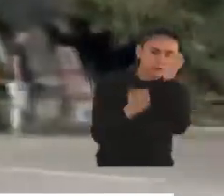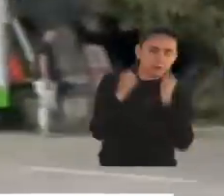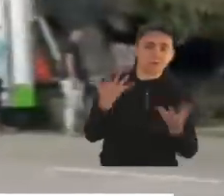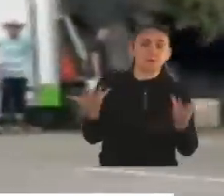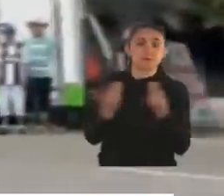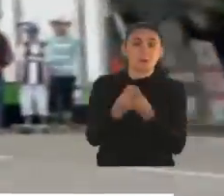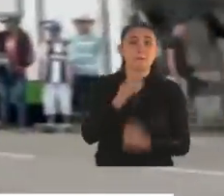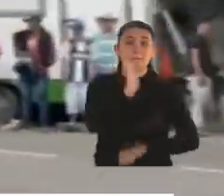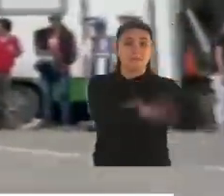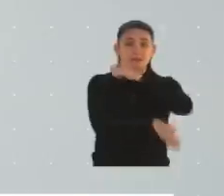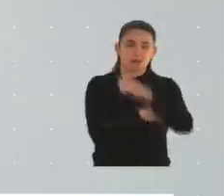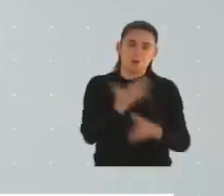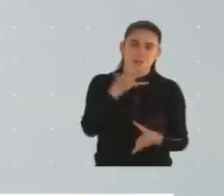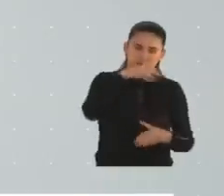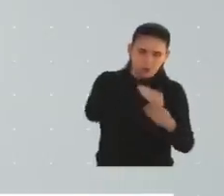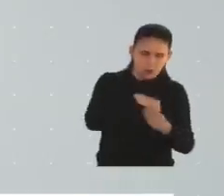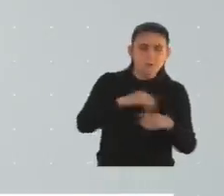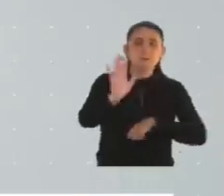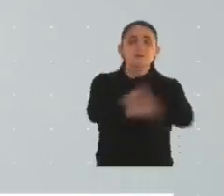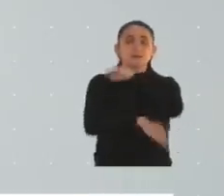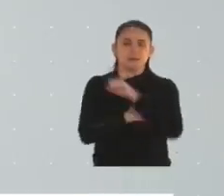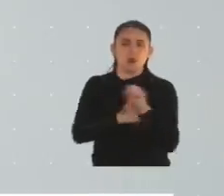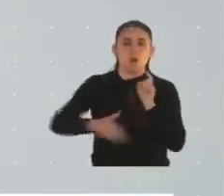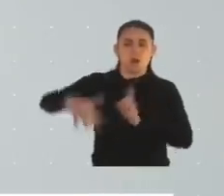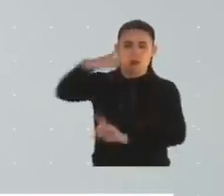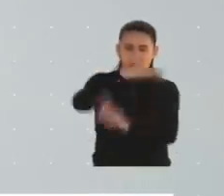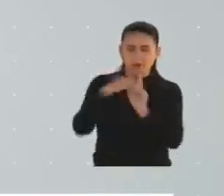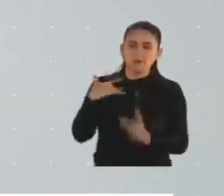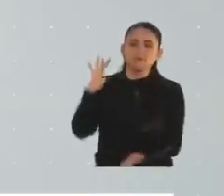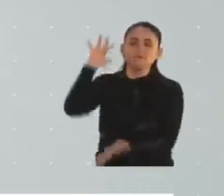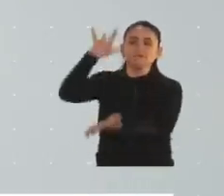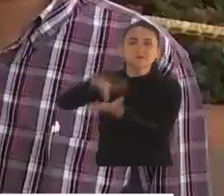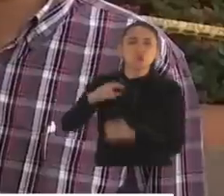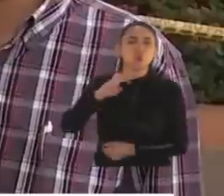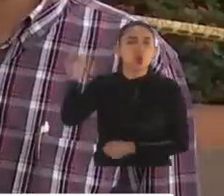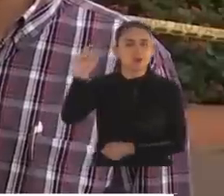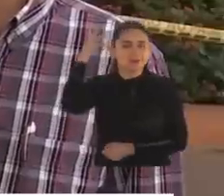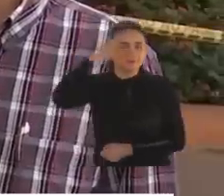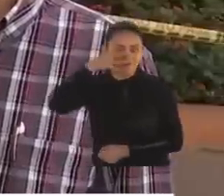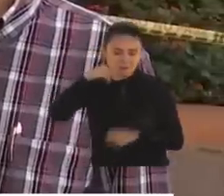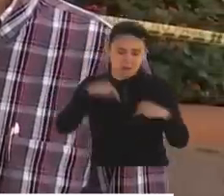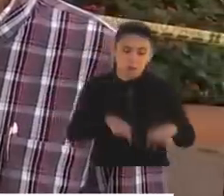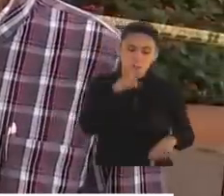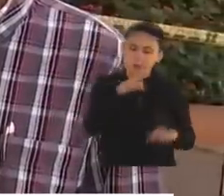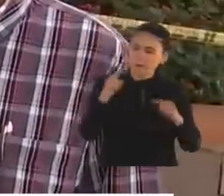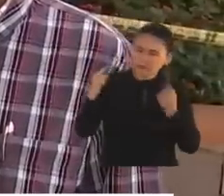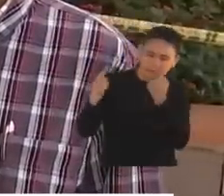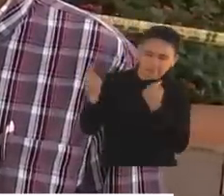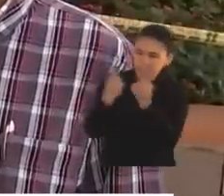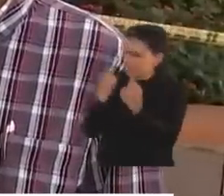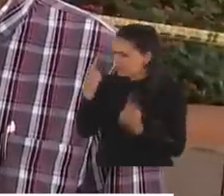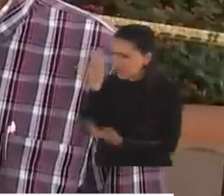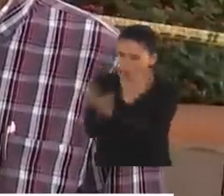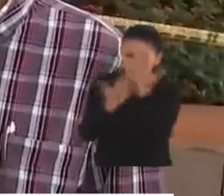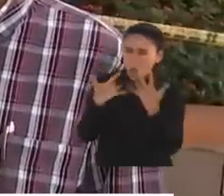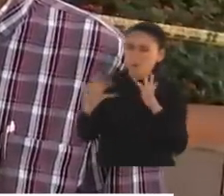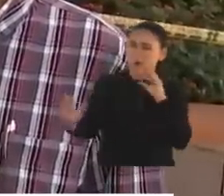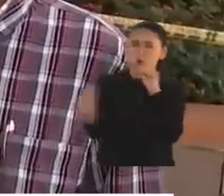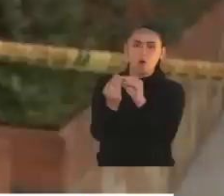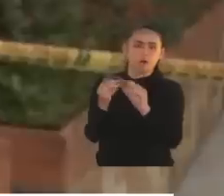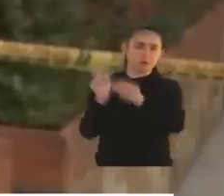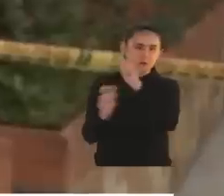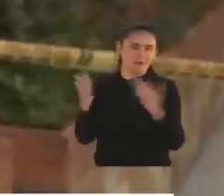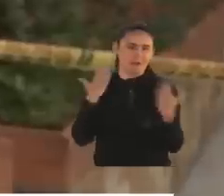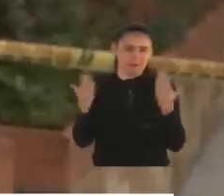del Interior y Ambiente llegaron hasta Pamplona y norte de Santander para lograr un acuerdo con los representantes de las comunidades